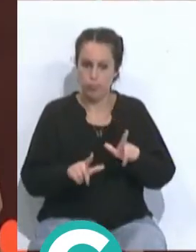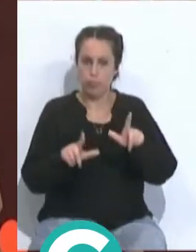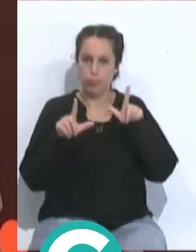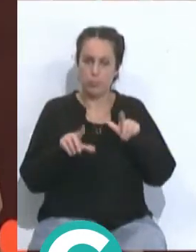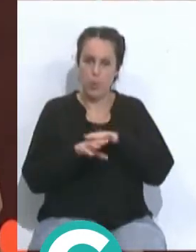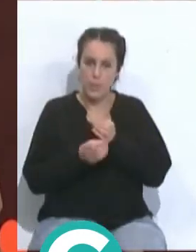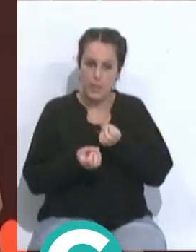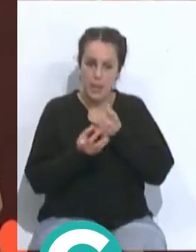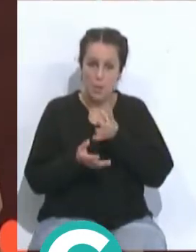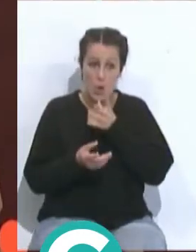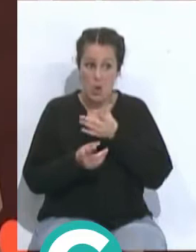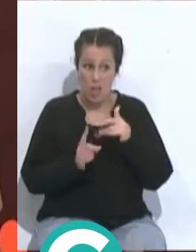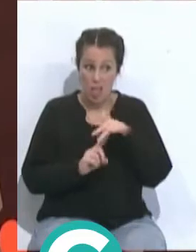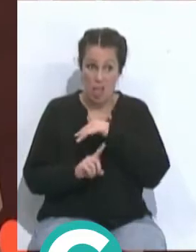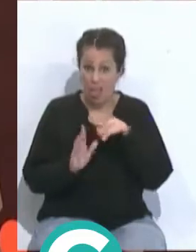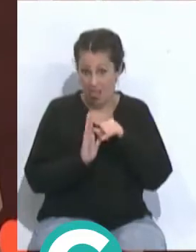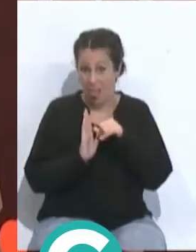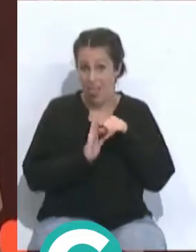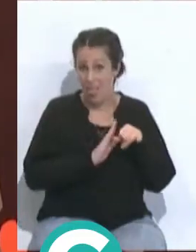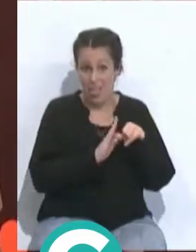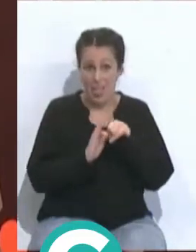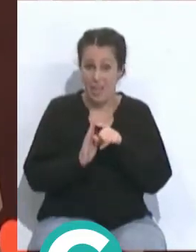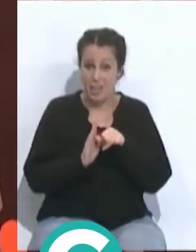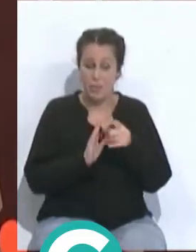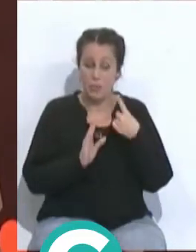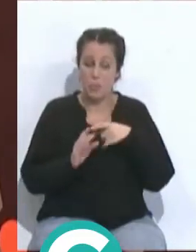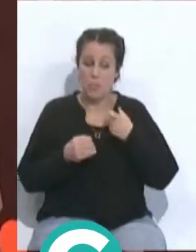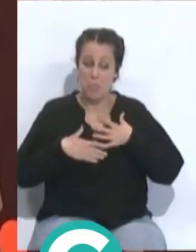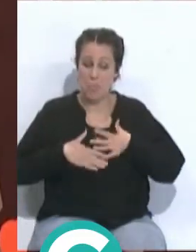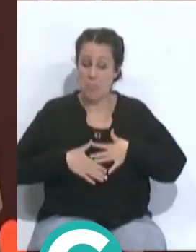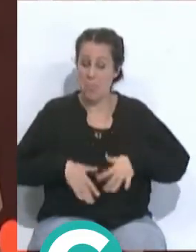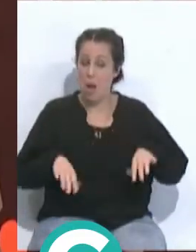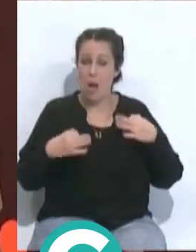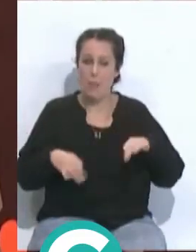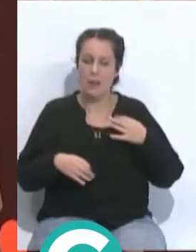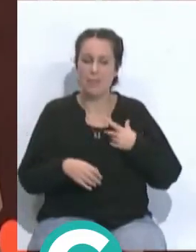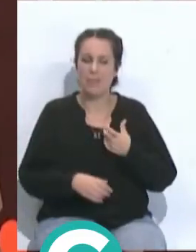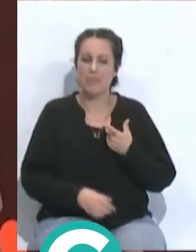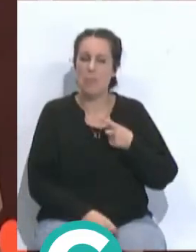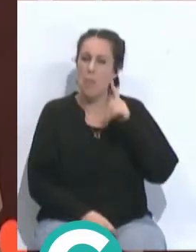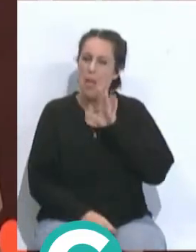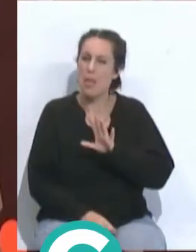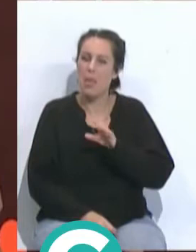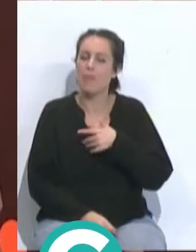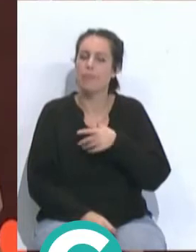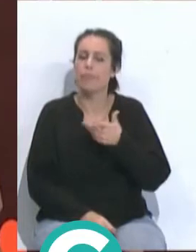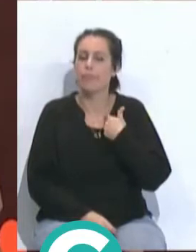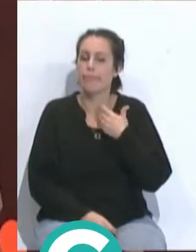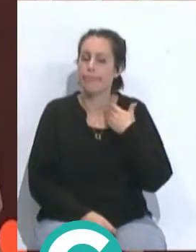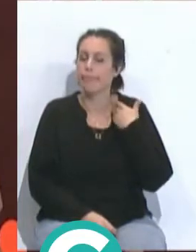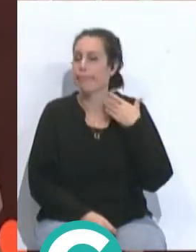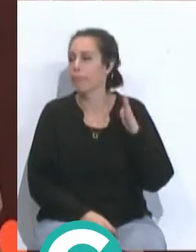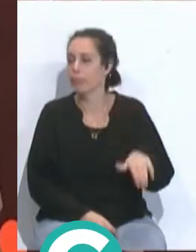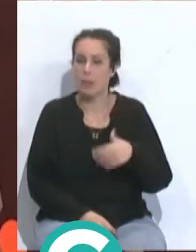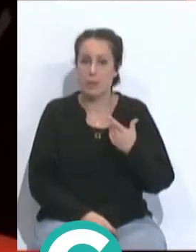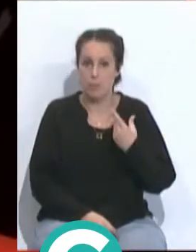veces por tenerlo alrededor, por tenerlo tan cerquita, claro. Y lo tenemos tan normalizado que no apreciamos, ¿no?, muchas veces lo grande y lo singular